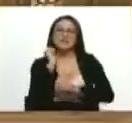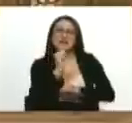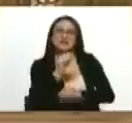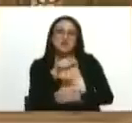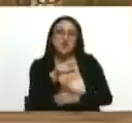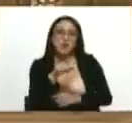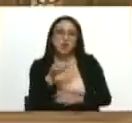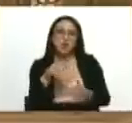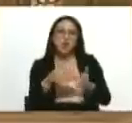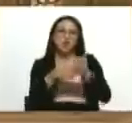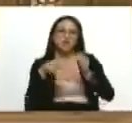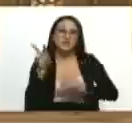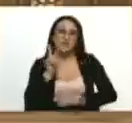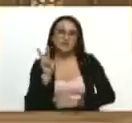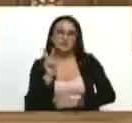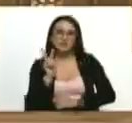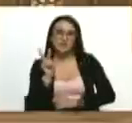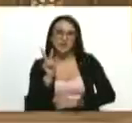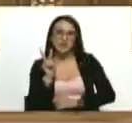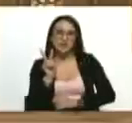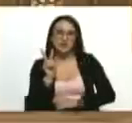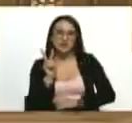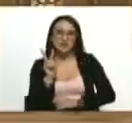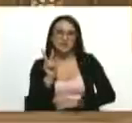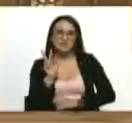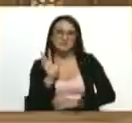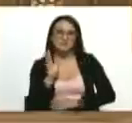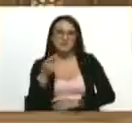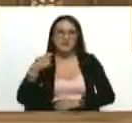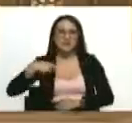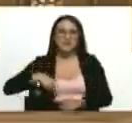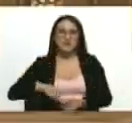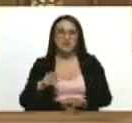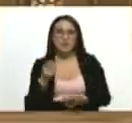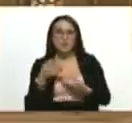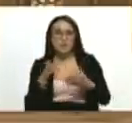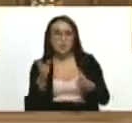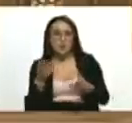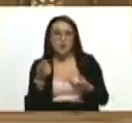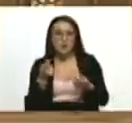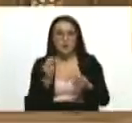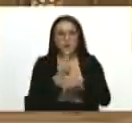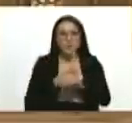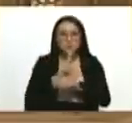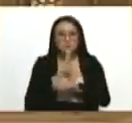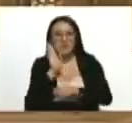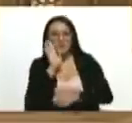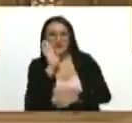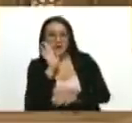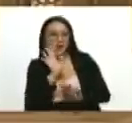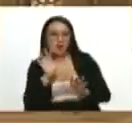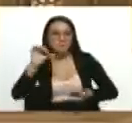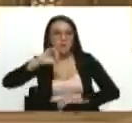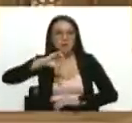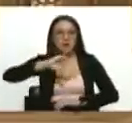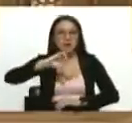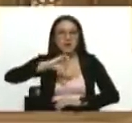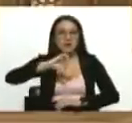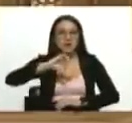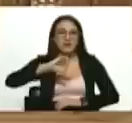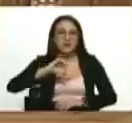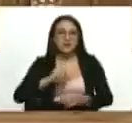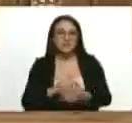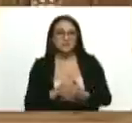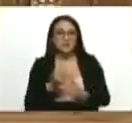Otros por manejos irregulares de fondos públicos en los cargos que en